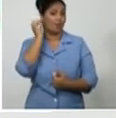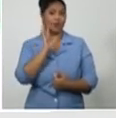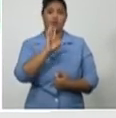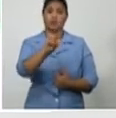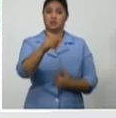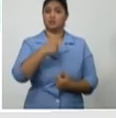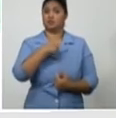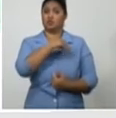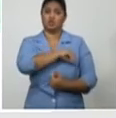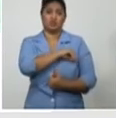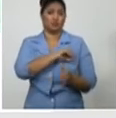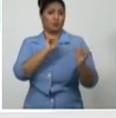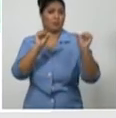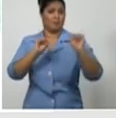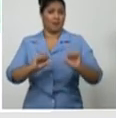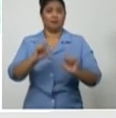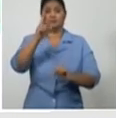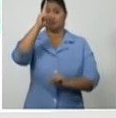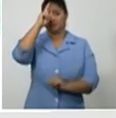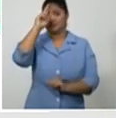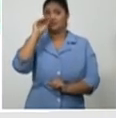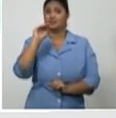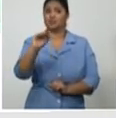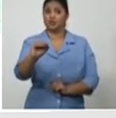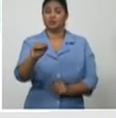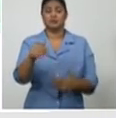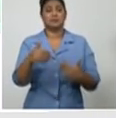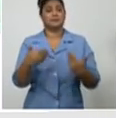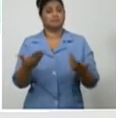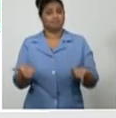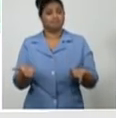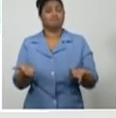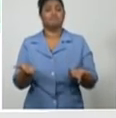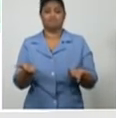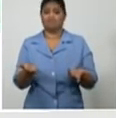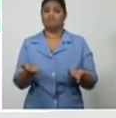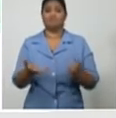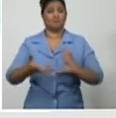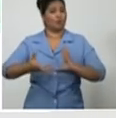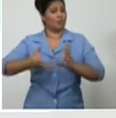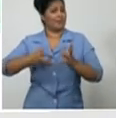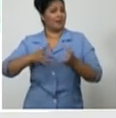fallece en el día de ayer después de presentar un grupo de complicaciones.